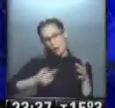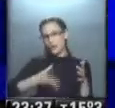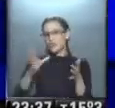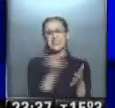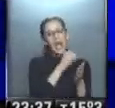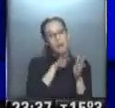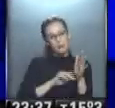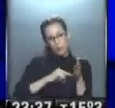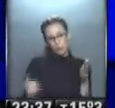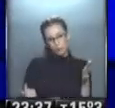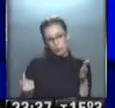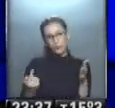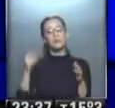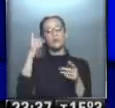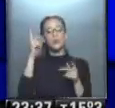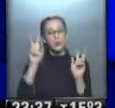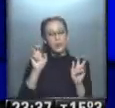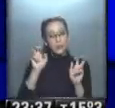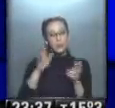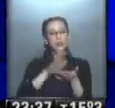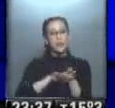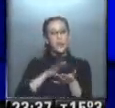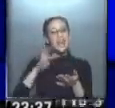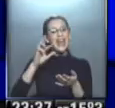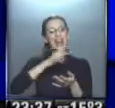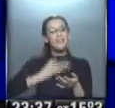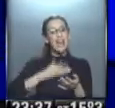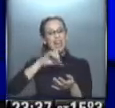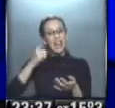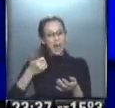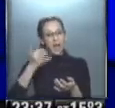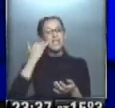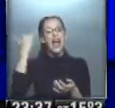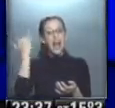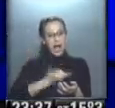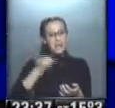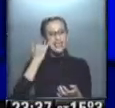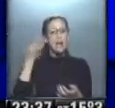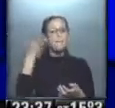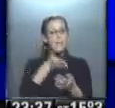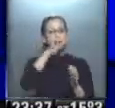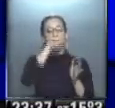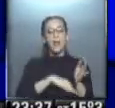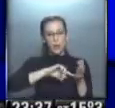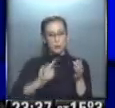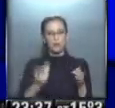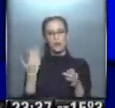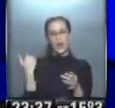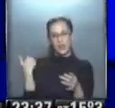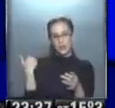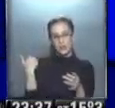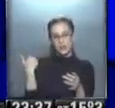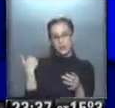solo antecedente de este tema que tiene que ver con Peñarol de Rafaela, a quien ya le habrían pedido quita de puntos hace un tiempo atrás, y fue